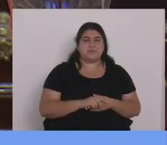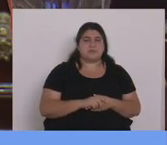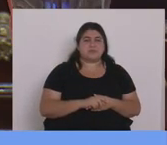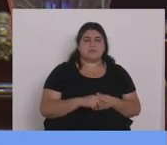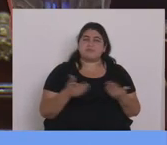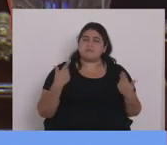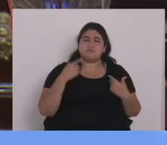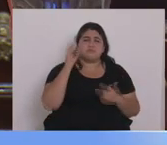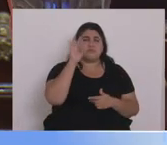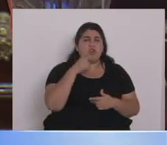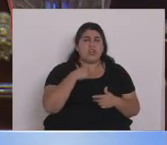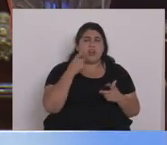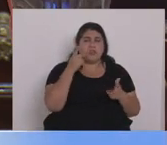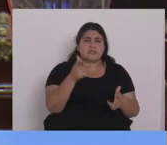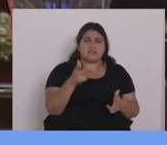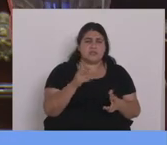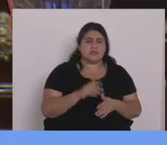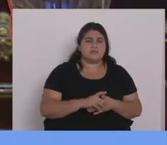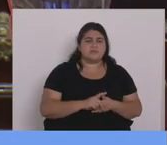solo quiero decir que